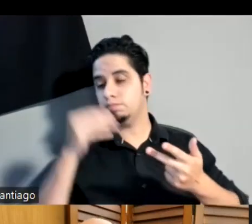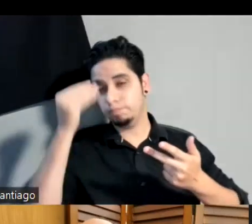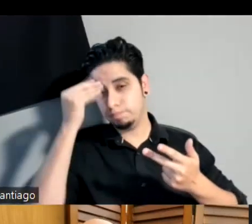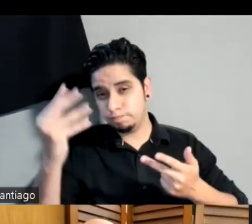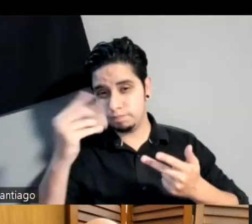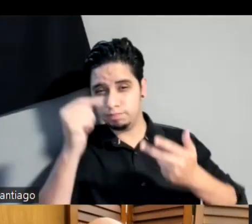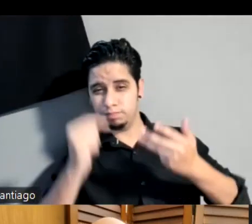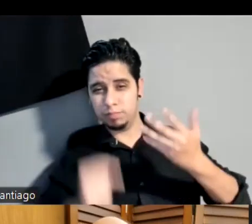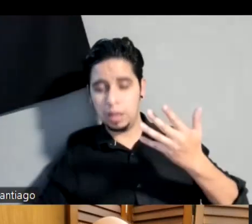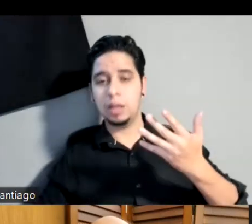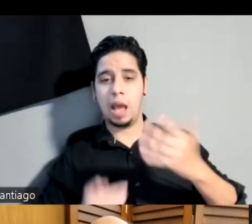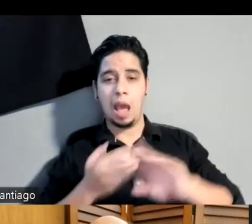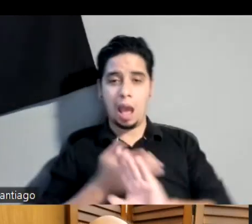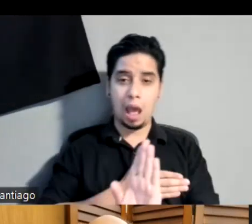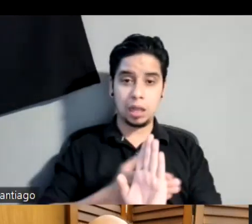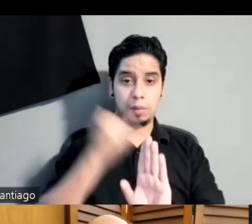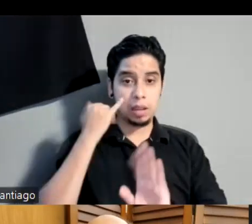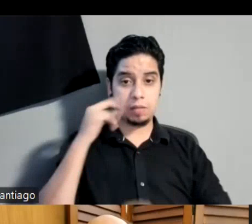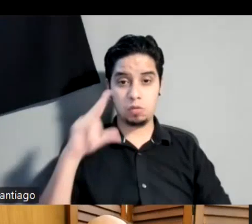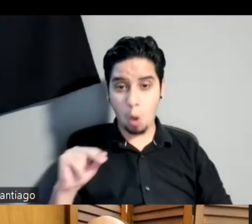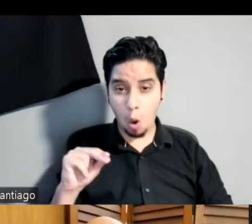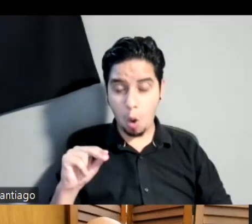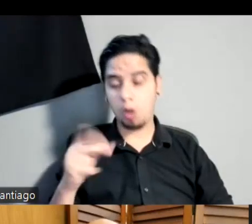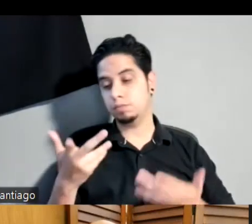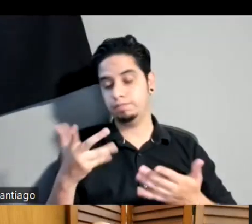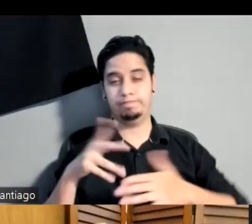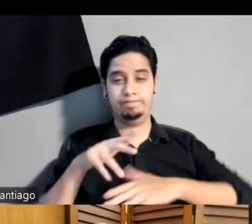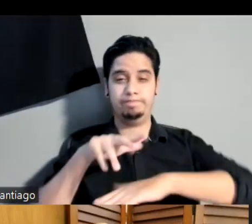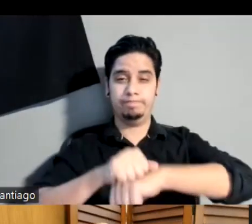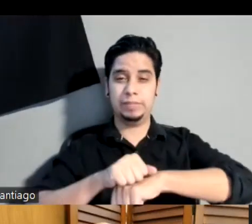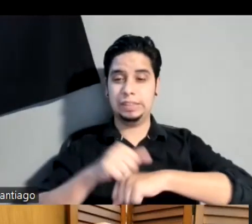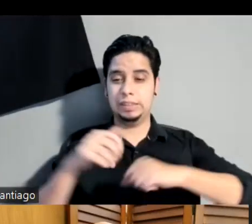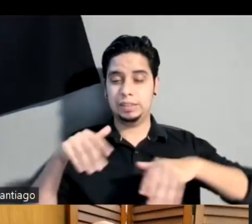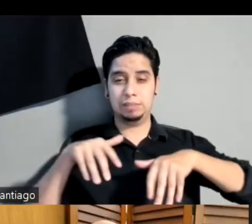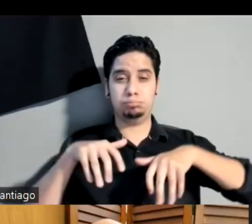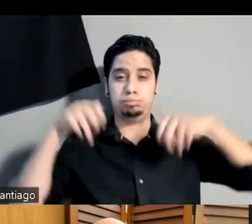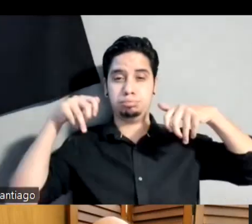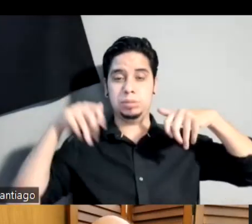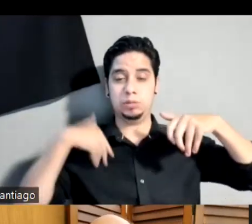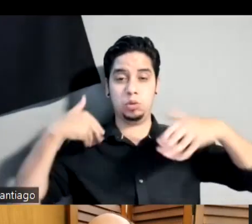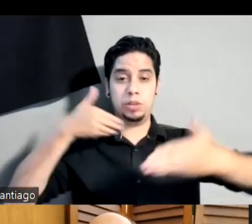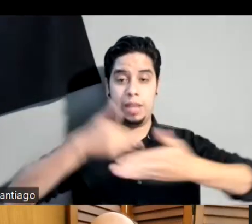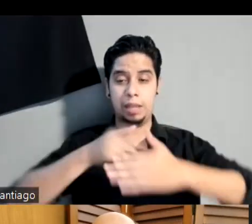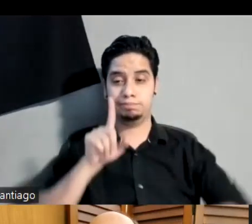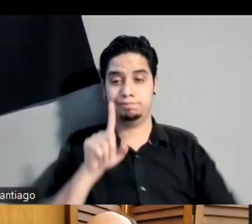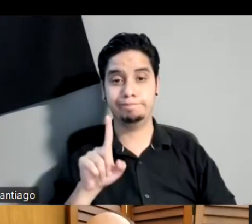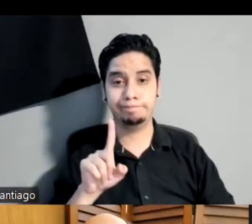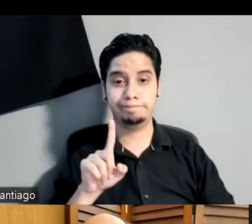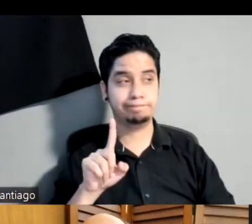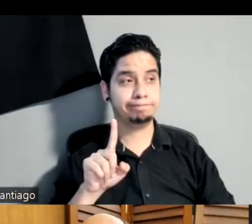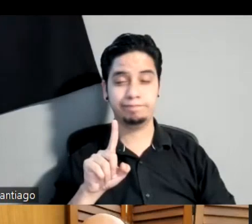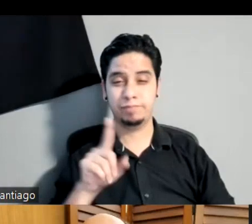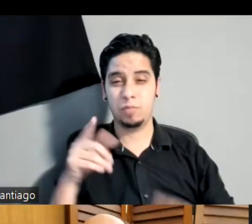hacerlo, porque si no, se les va el control de la mano, ¿verdad?, al municipio de Caguas y no, imagínate, si llega allí... Y son